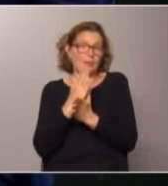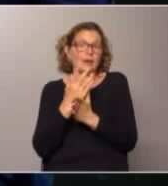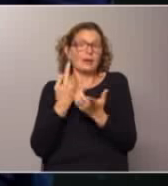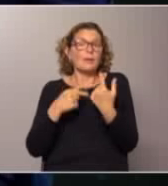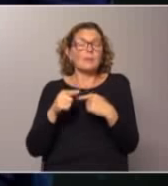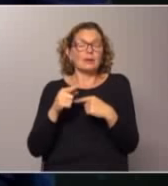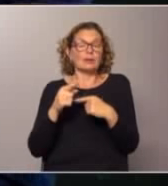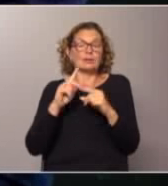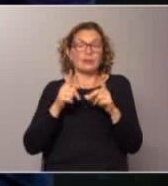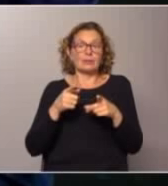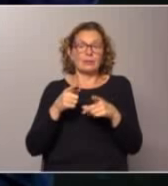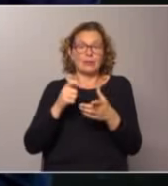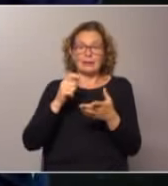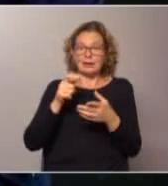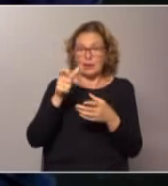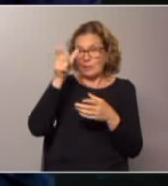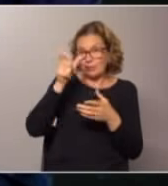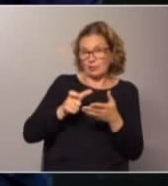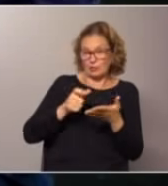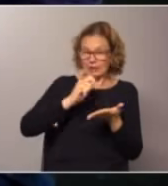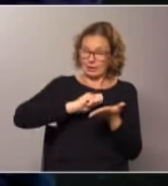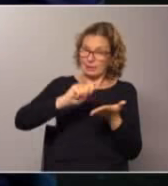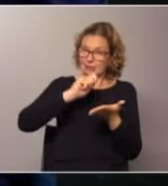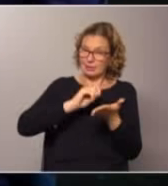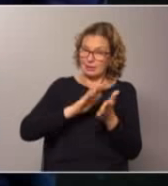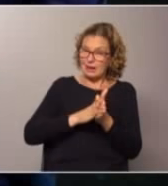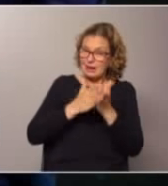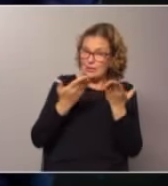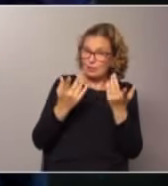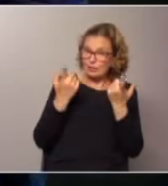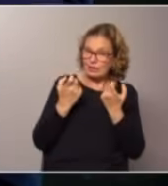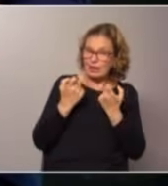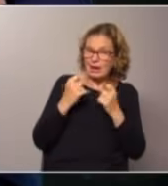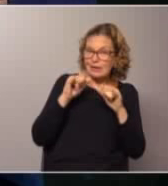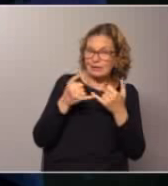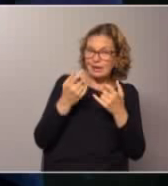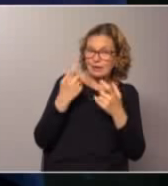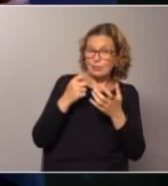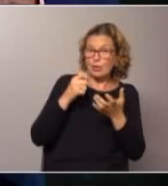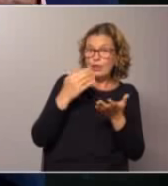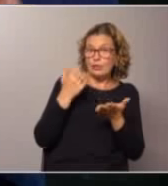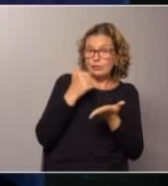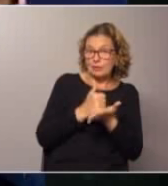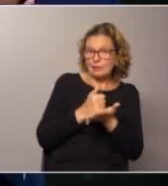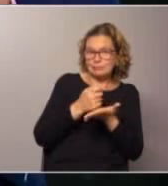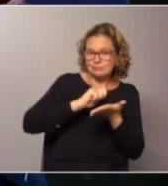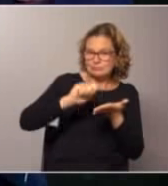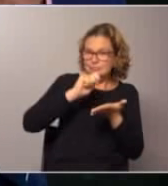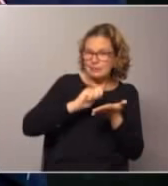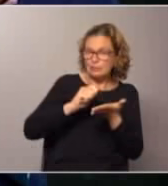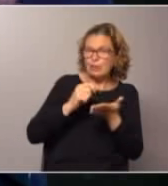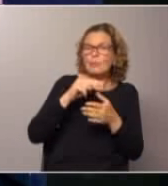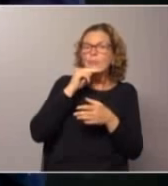días pero van a estar los autores de la reacción libro que ya hemos analizado en el programa y que está agotado así que es una linda oportunidad para un viernes